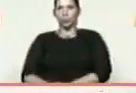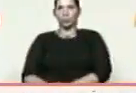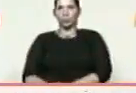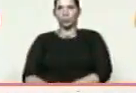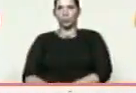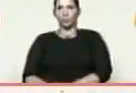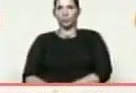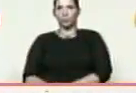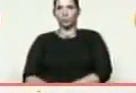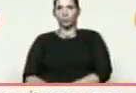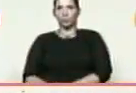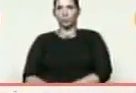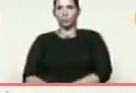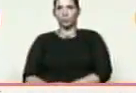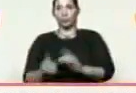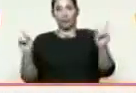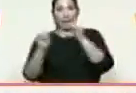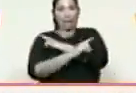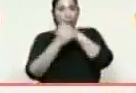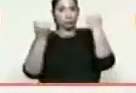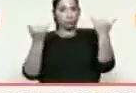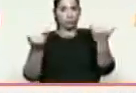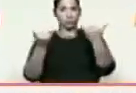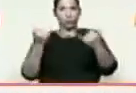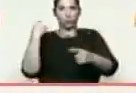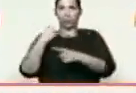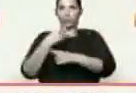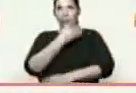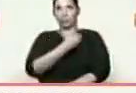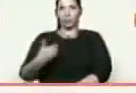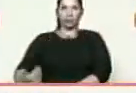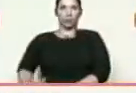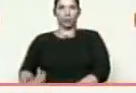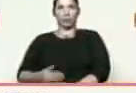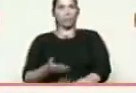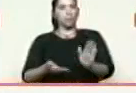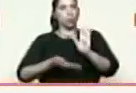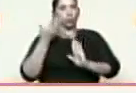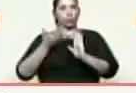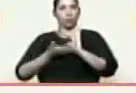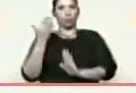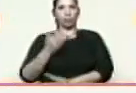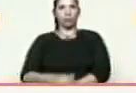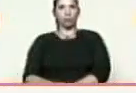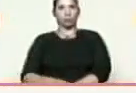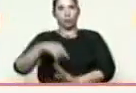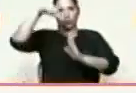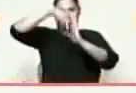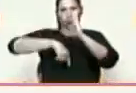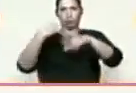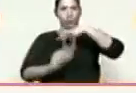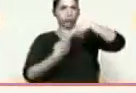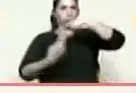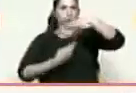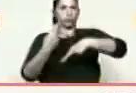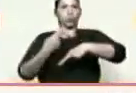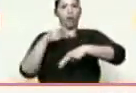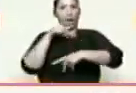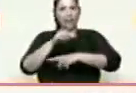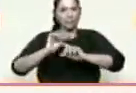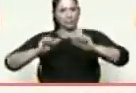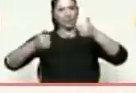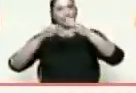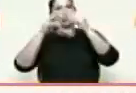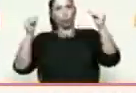El cambio en este momento, los cambios que tenga que hacer presidente son fundamentales. Profundizar la revolución, y por ahí es donde